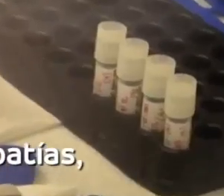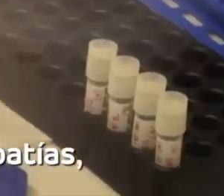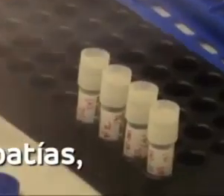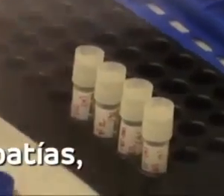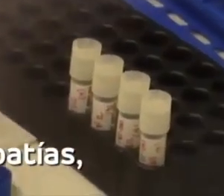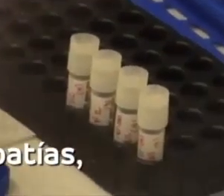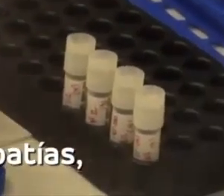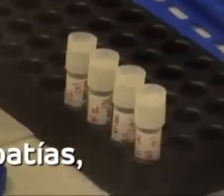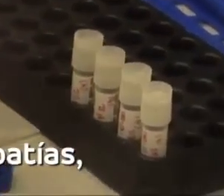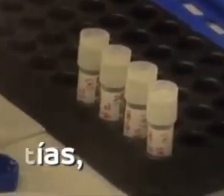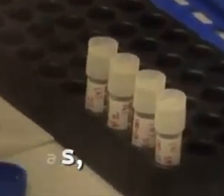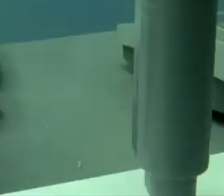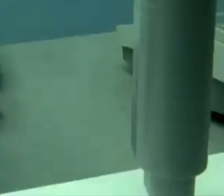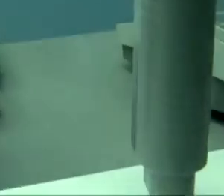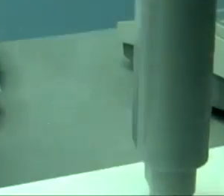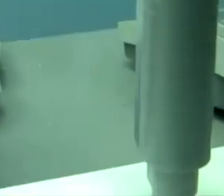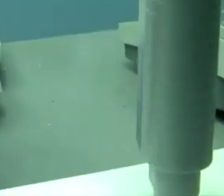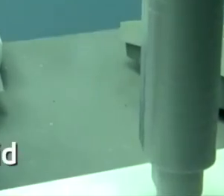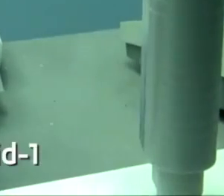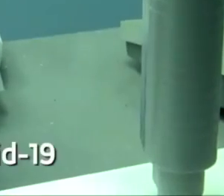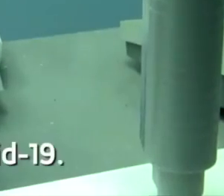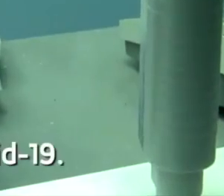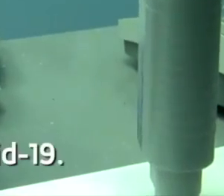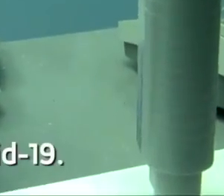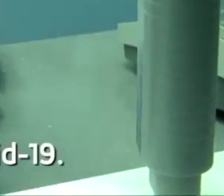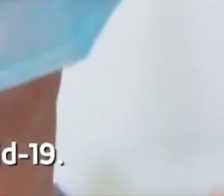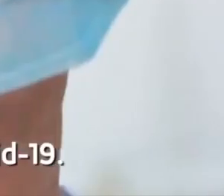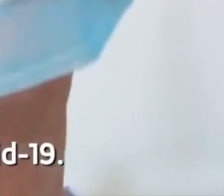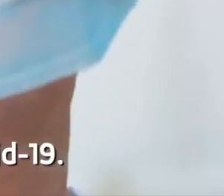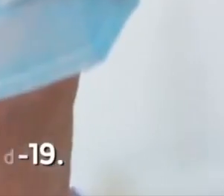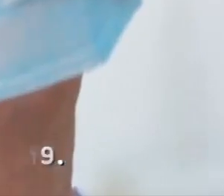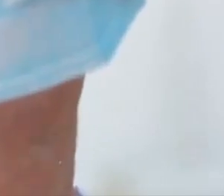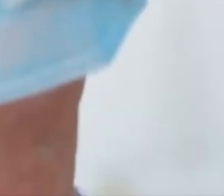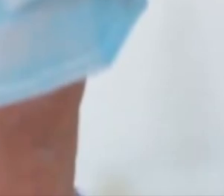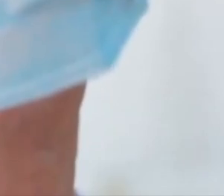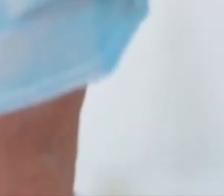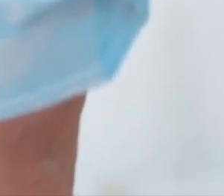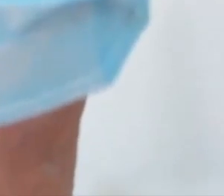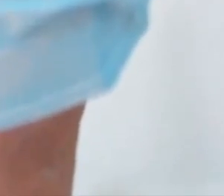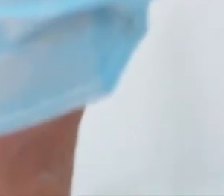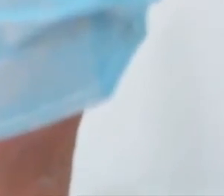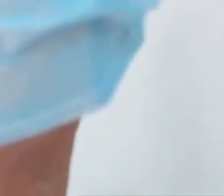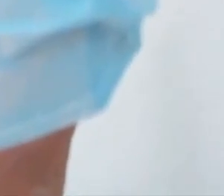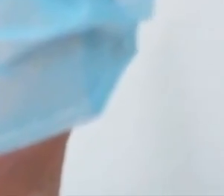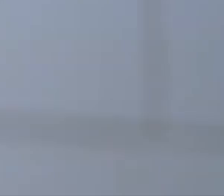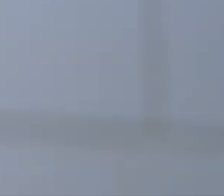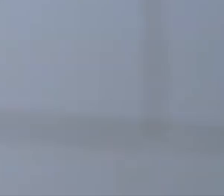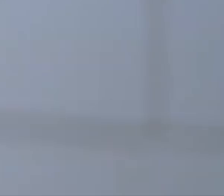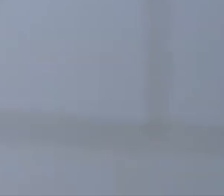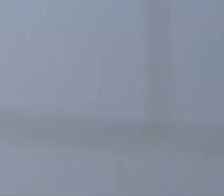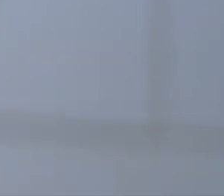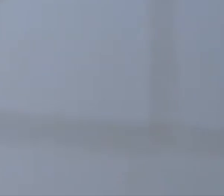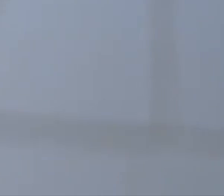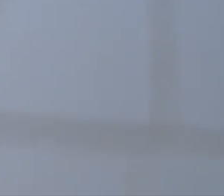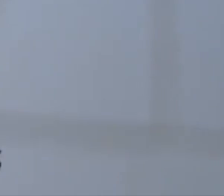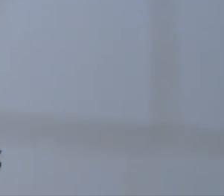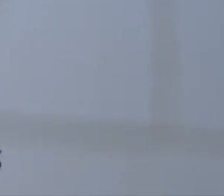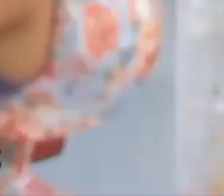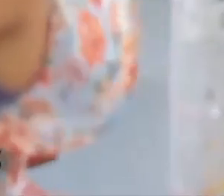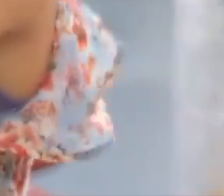y cardiopatías presentan mayor riesgo ante el hobby 19 cuidemos de todos ellos tomemos medidas